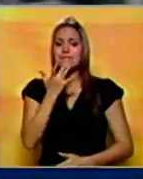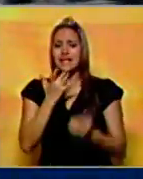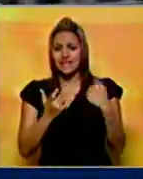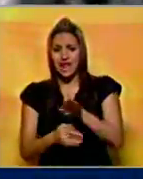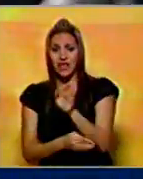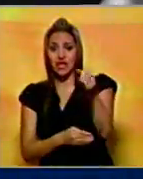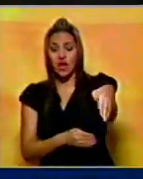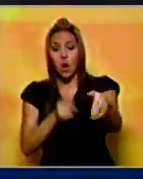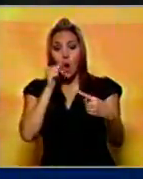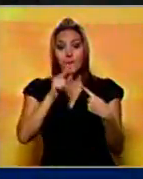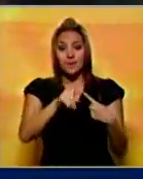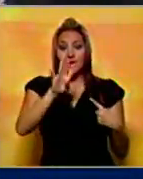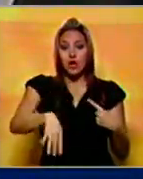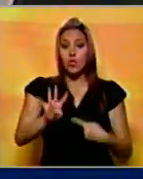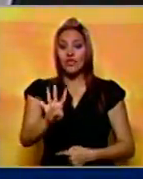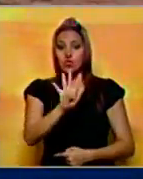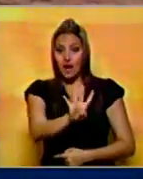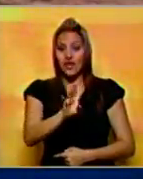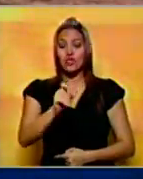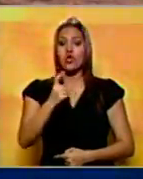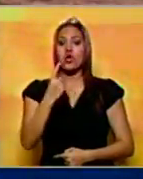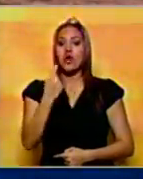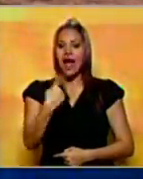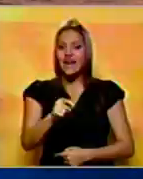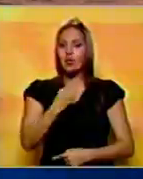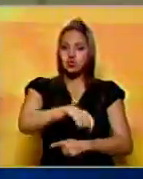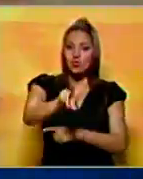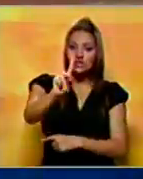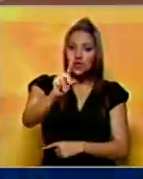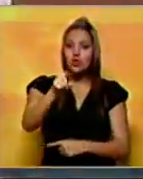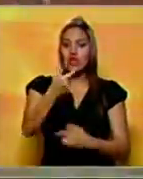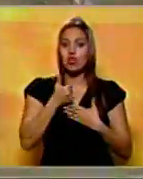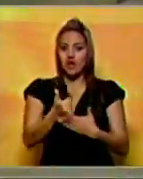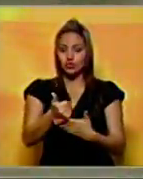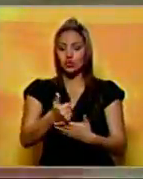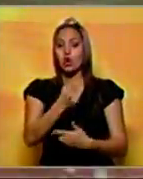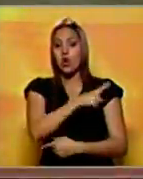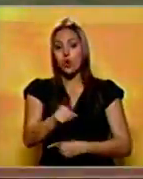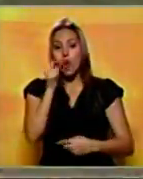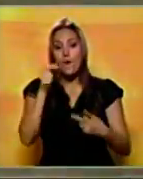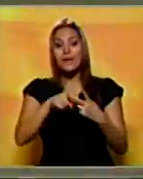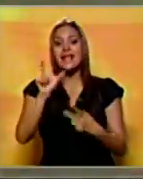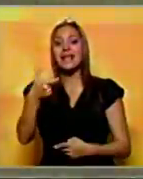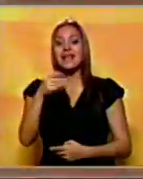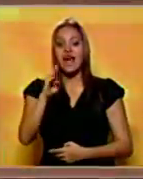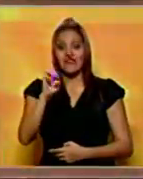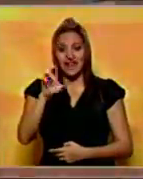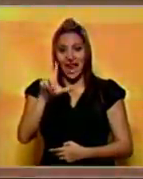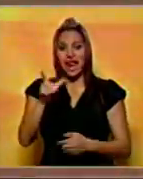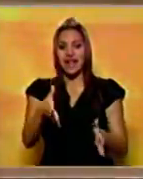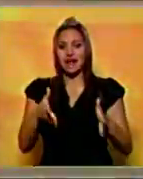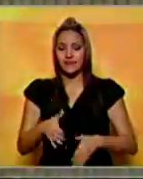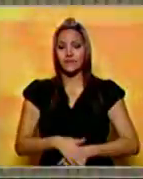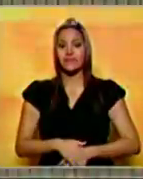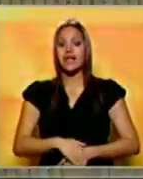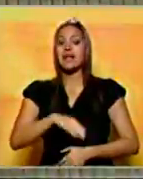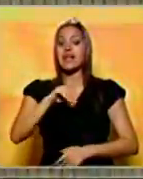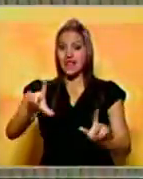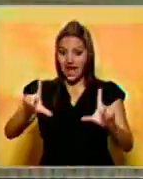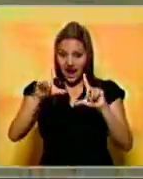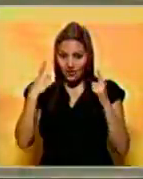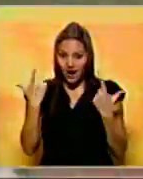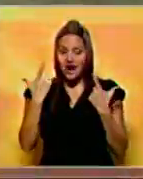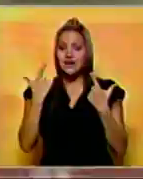Ford terminó de 4-4 con doble, remolcada y par de anotadas. La victoria fue para Gabriel García. Acá en Caracas, los Tiburones de La Guaira vinieron